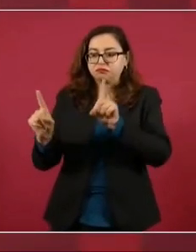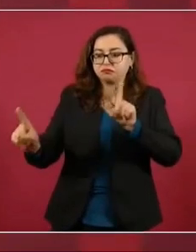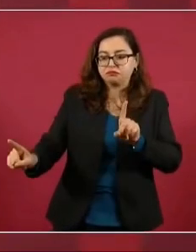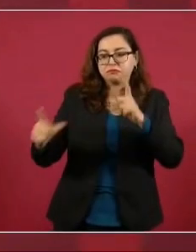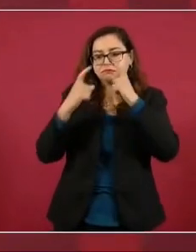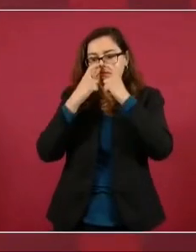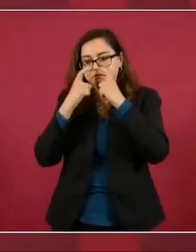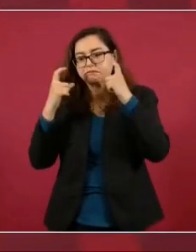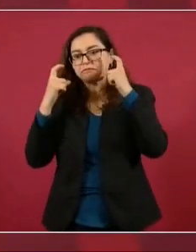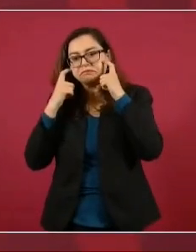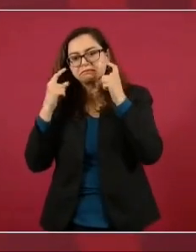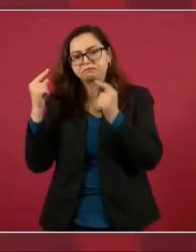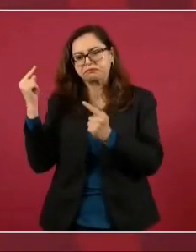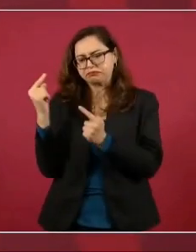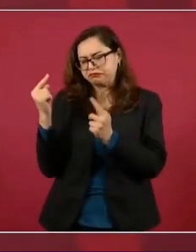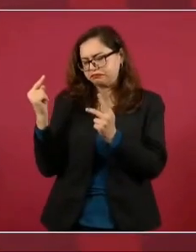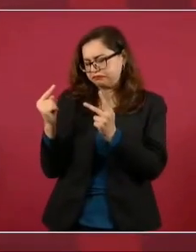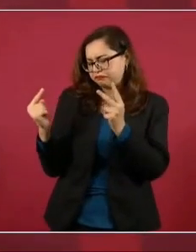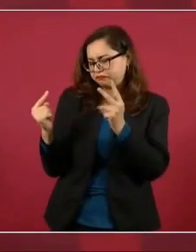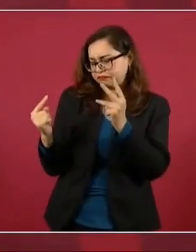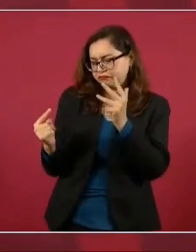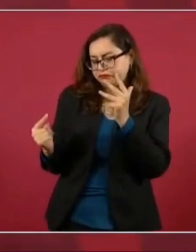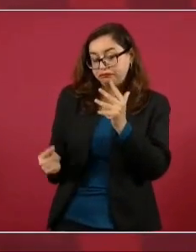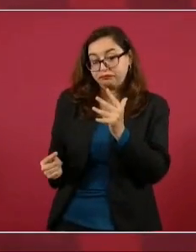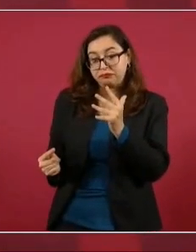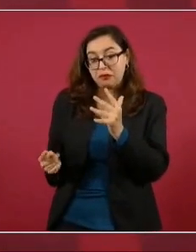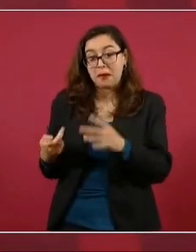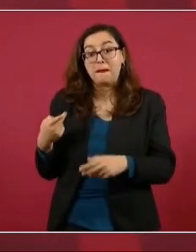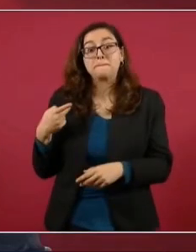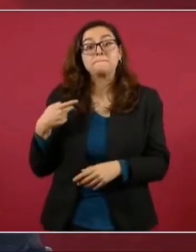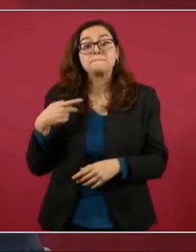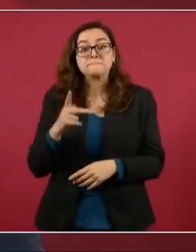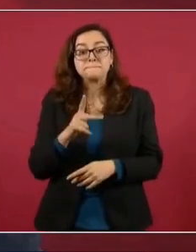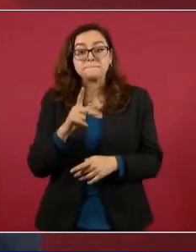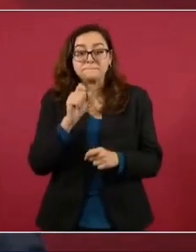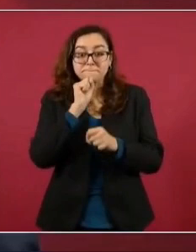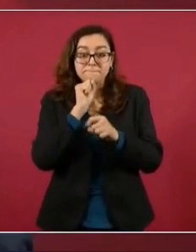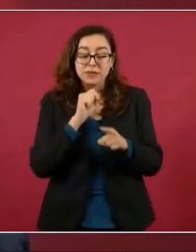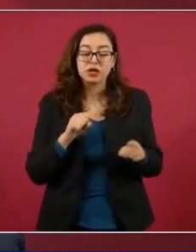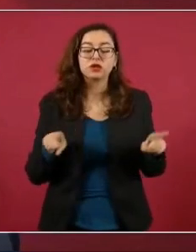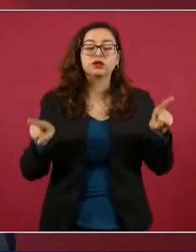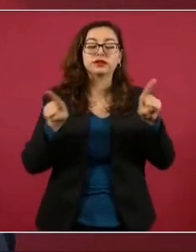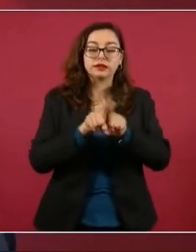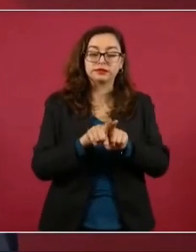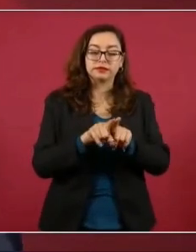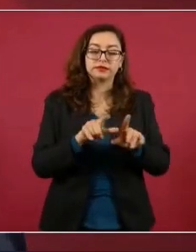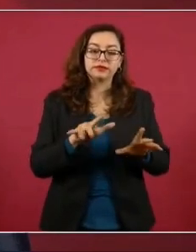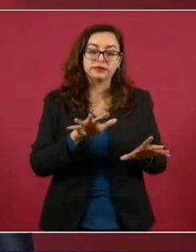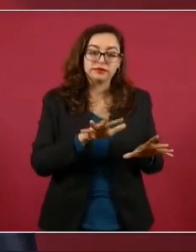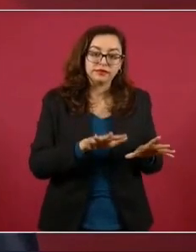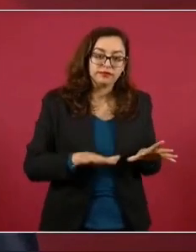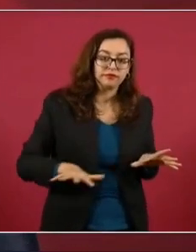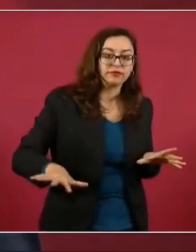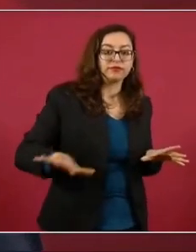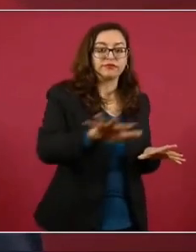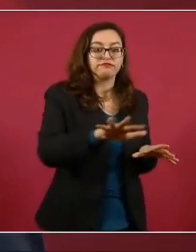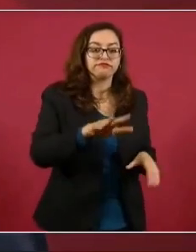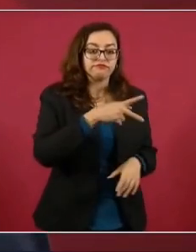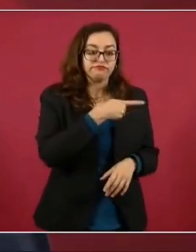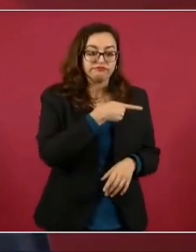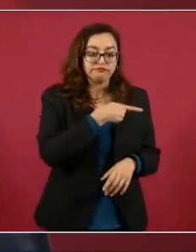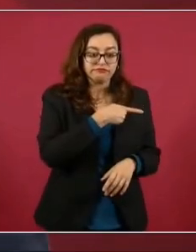cubrebocas, varias otras acciones, pero cuidar a la sociedad, sobre todo a quienes tienen mayores